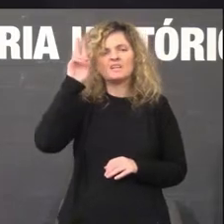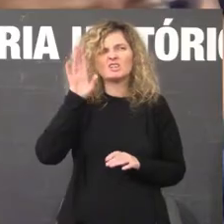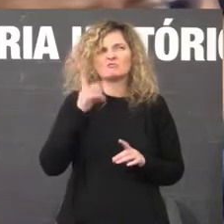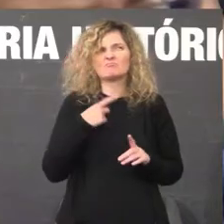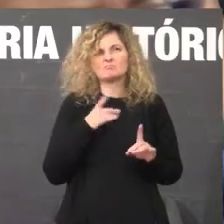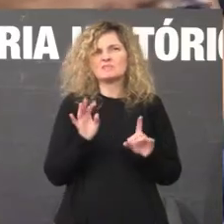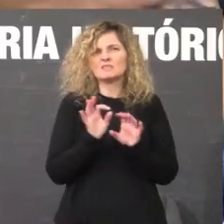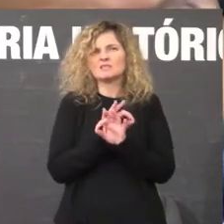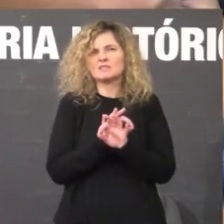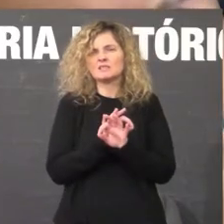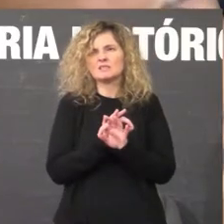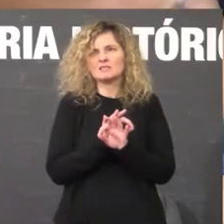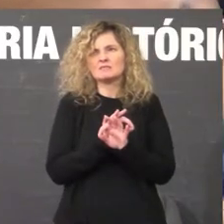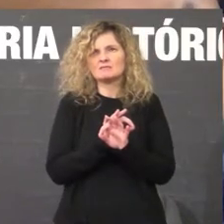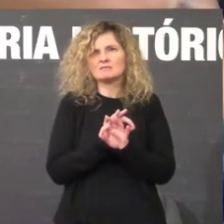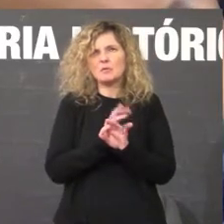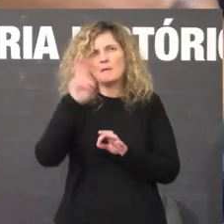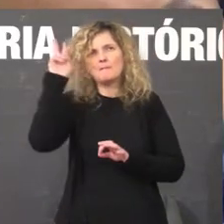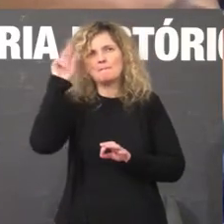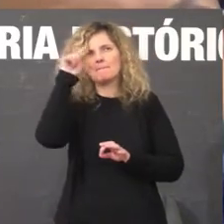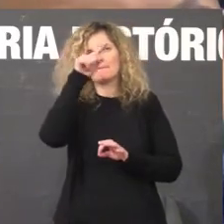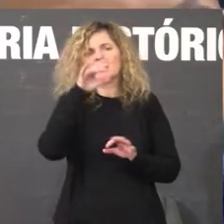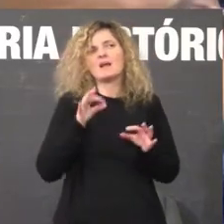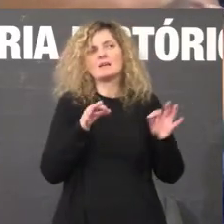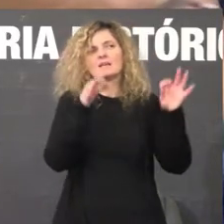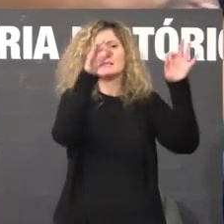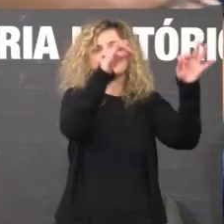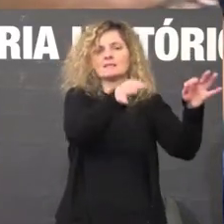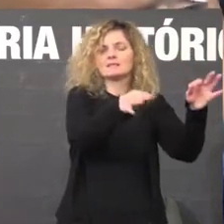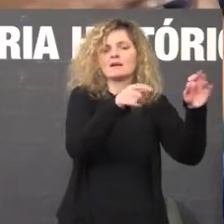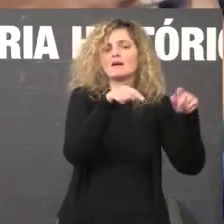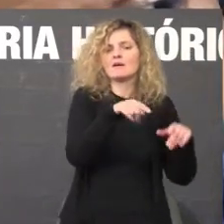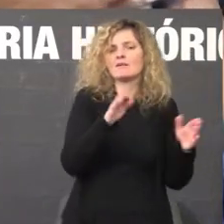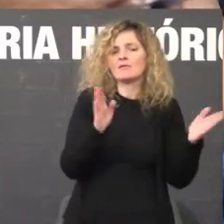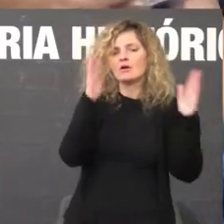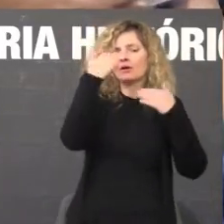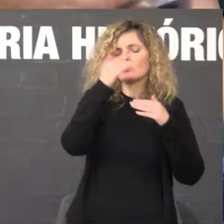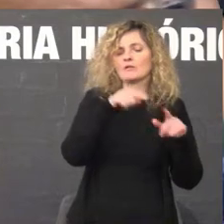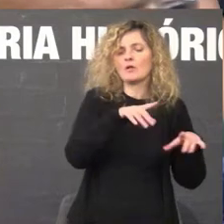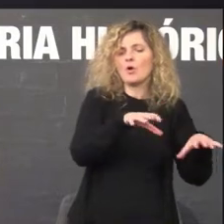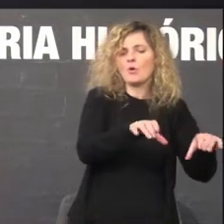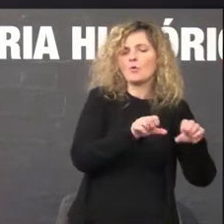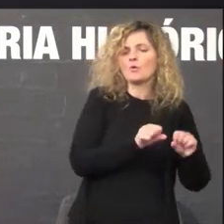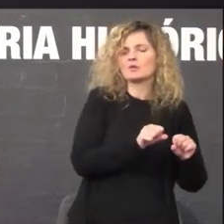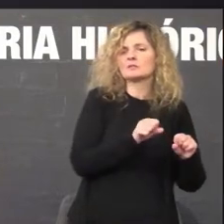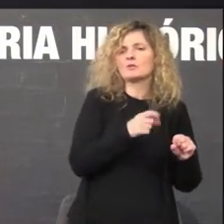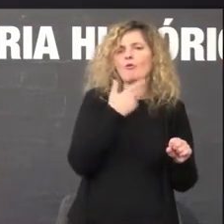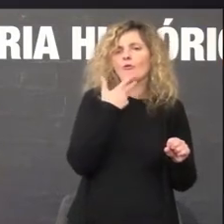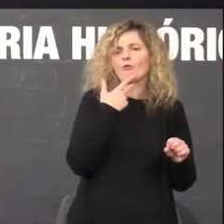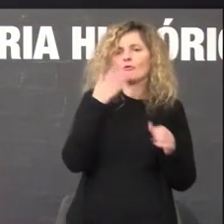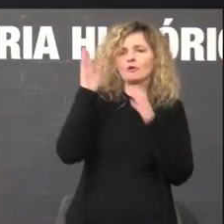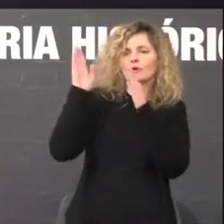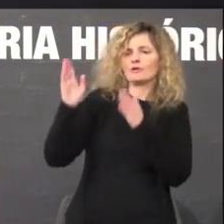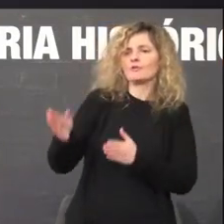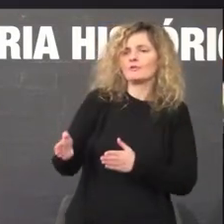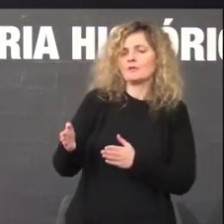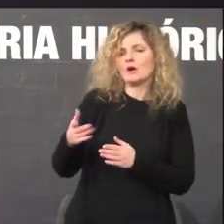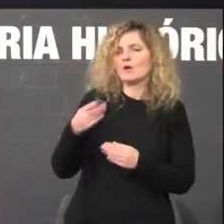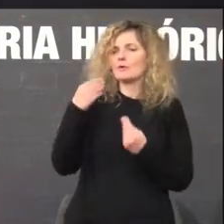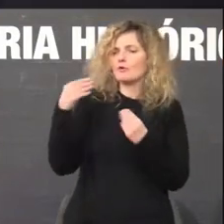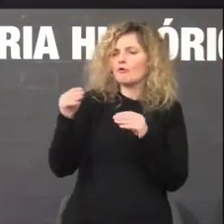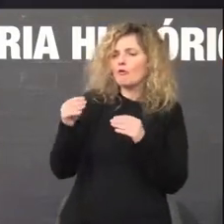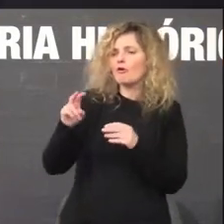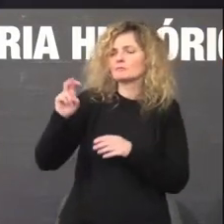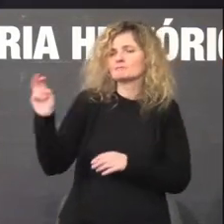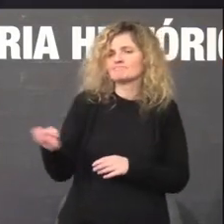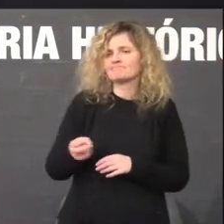equivoco, en Perú llega y le tienen reservado, no sé si ya conocían que era muy joven